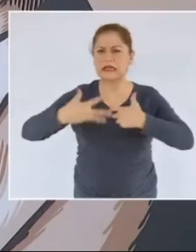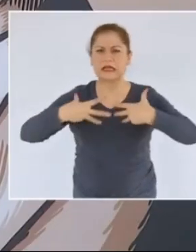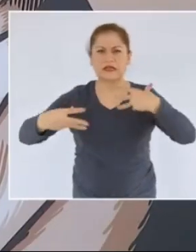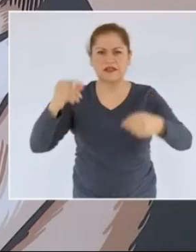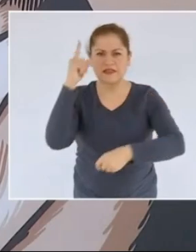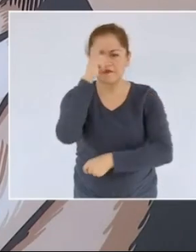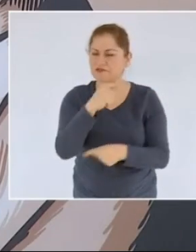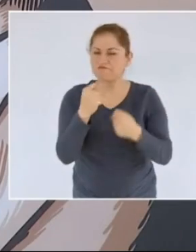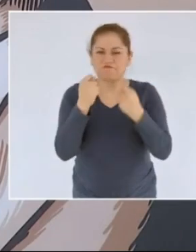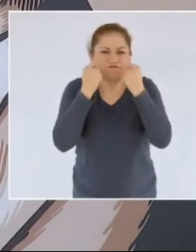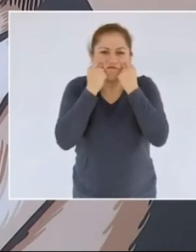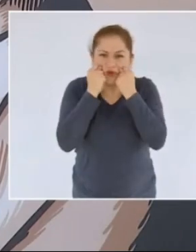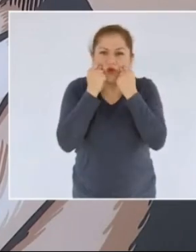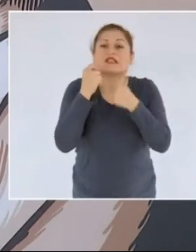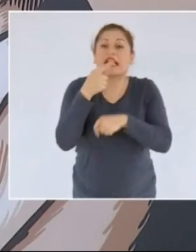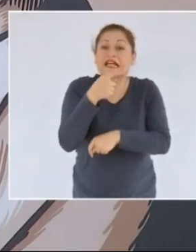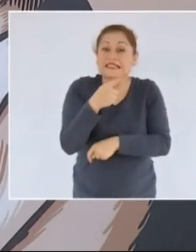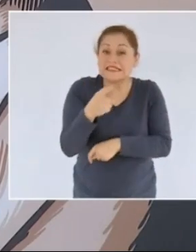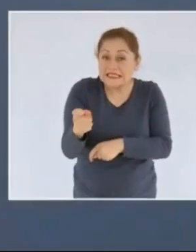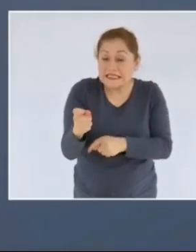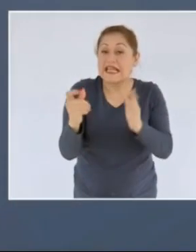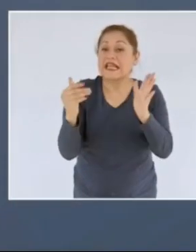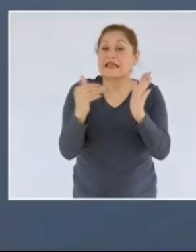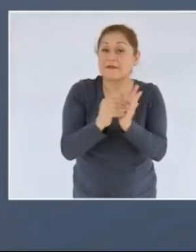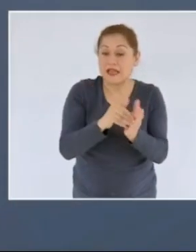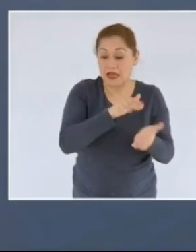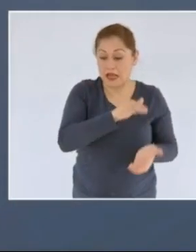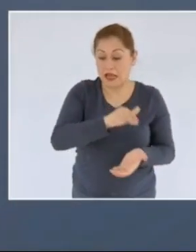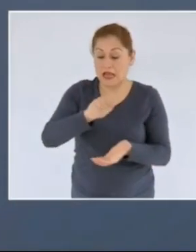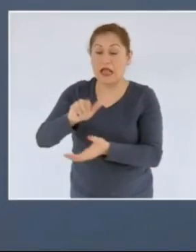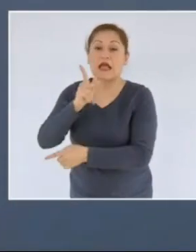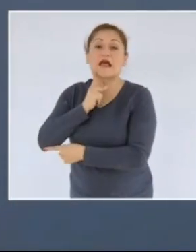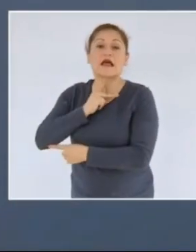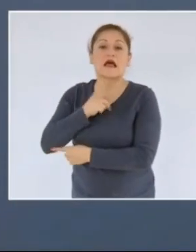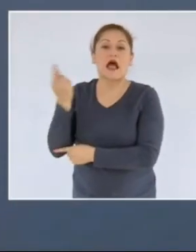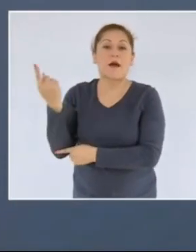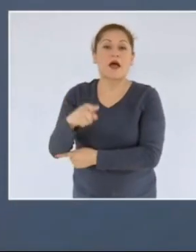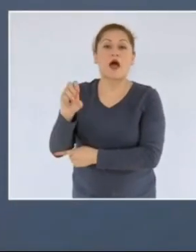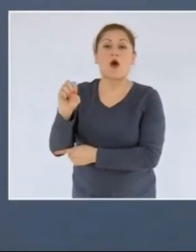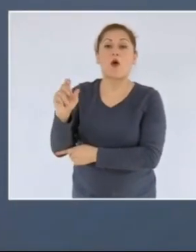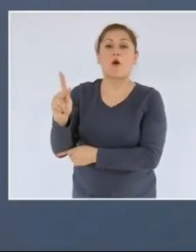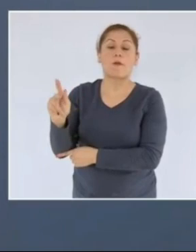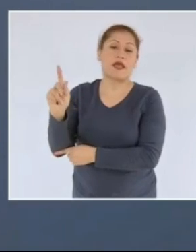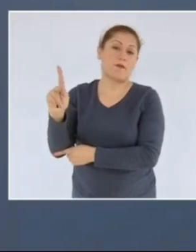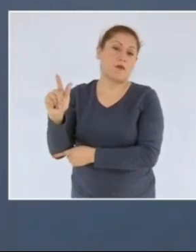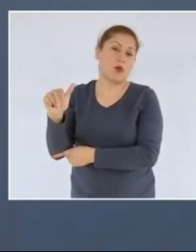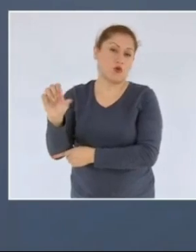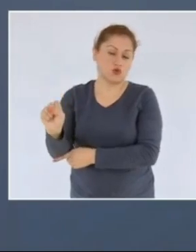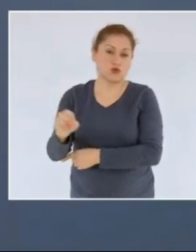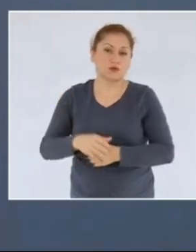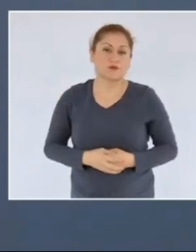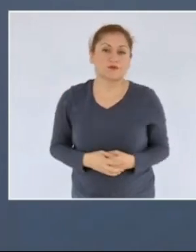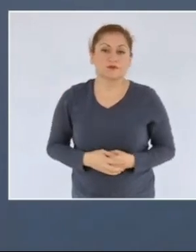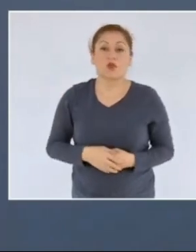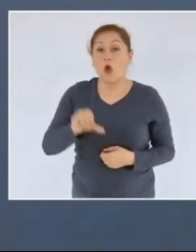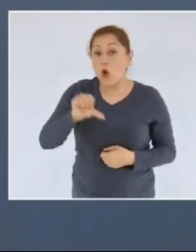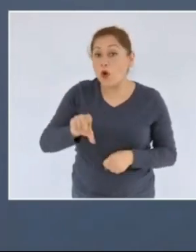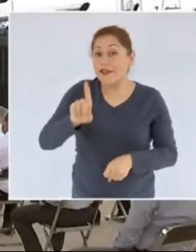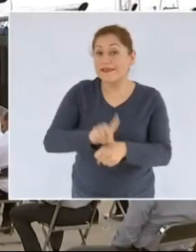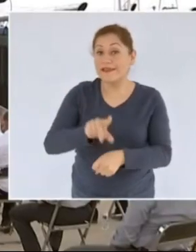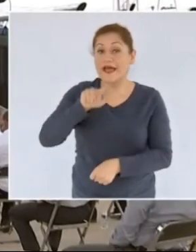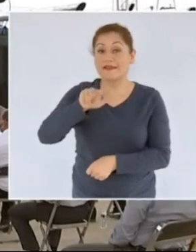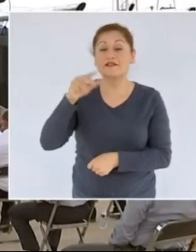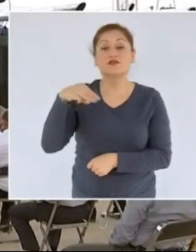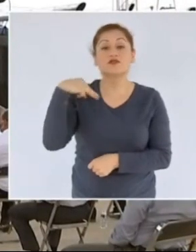barriles diarios por el acuerdo de la OPEP Plus. Este 18 de marzo estamos